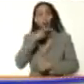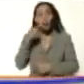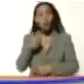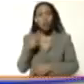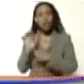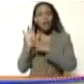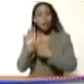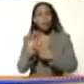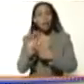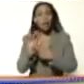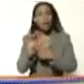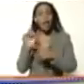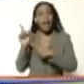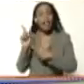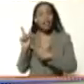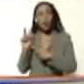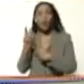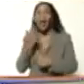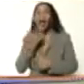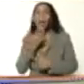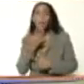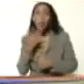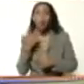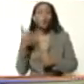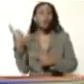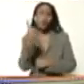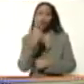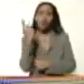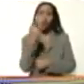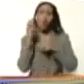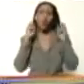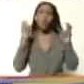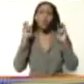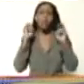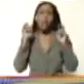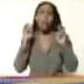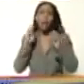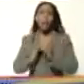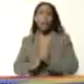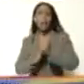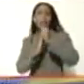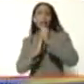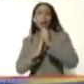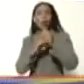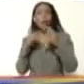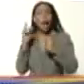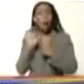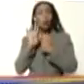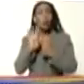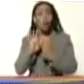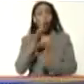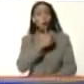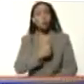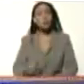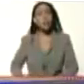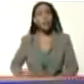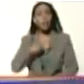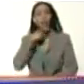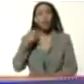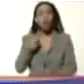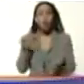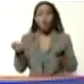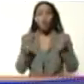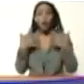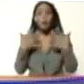representa un ejemplo no solo en materia del liderazgo que ha destacado el presidente Putin en el manejo de la